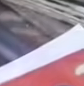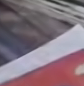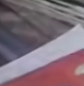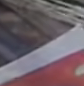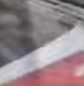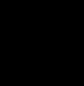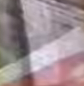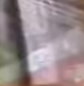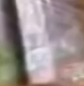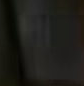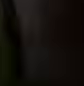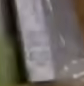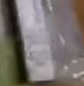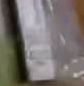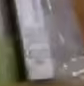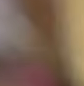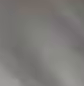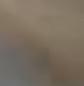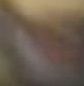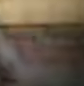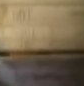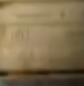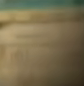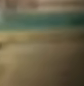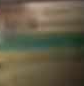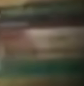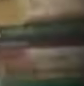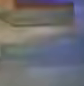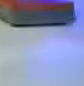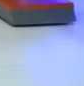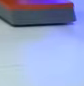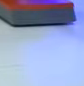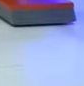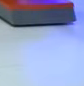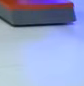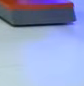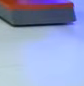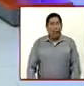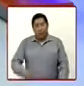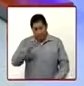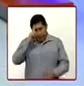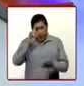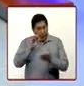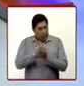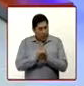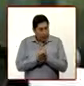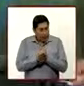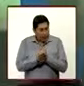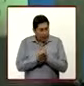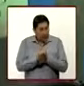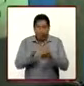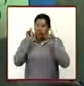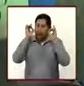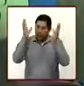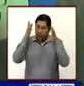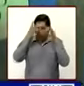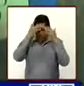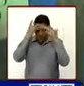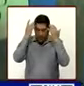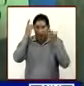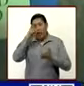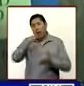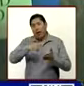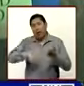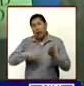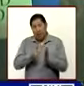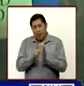Yo creo que no hay cosa más fantástica que leer un